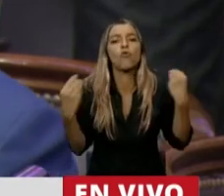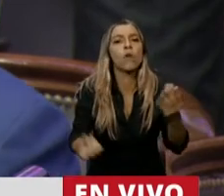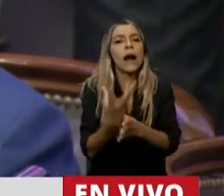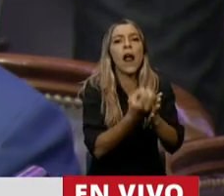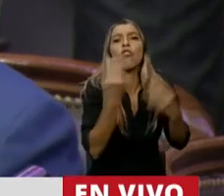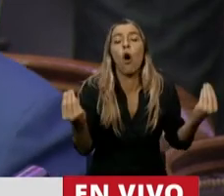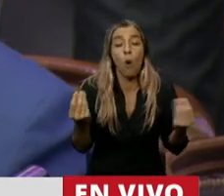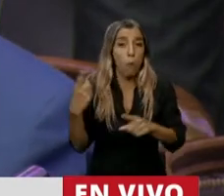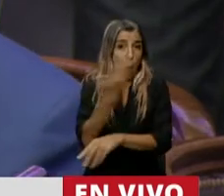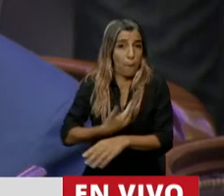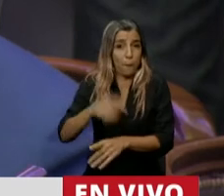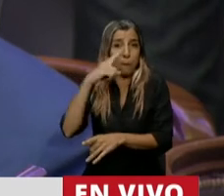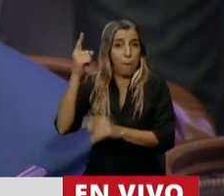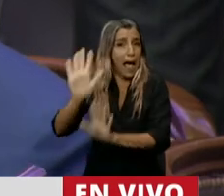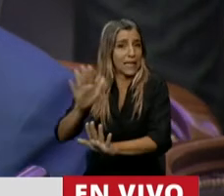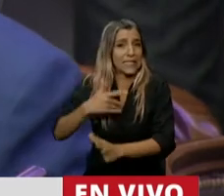irracional?